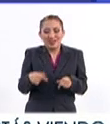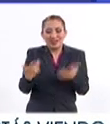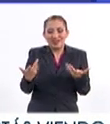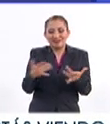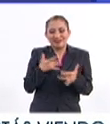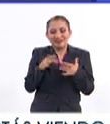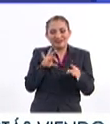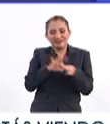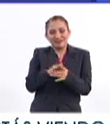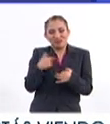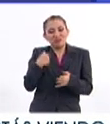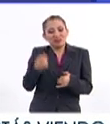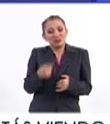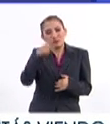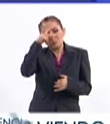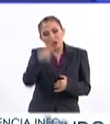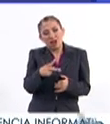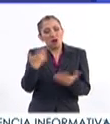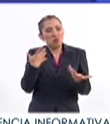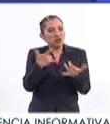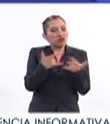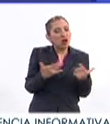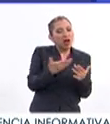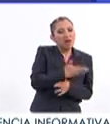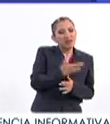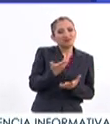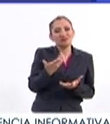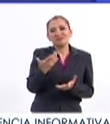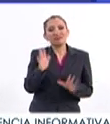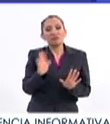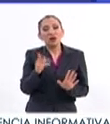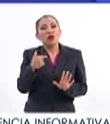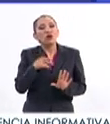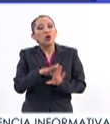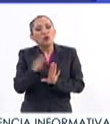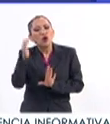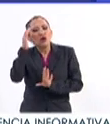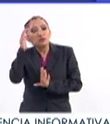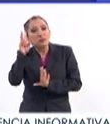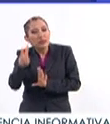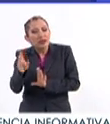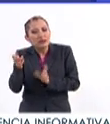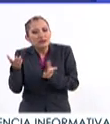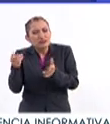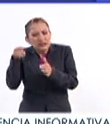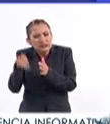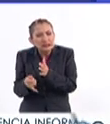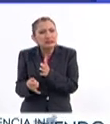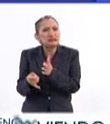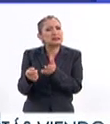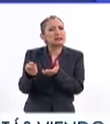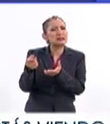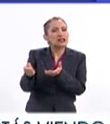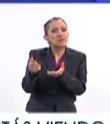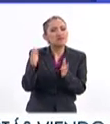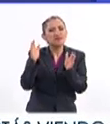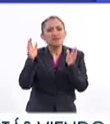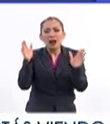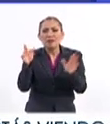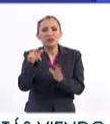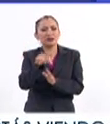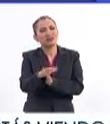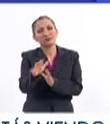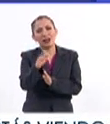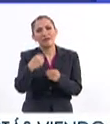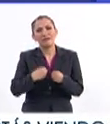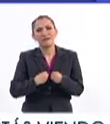nuestro sentido de identidad, nuestras raíces, nuestro sentido de pertenencia, sino conocer verdaderamente a fondo lo maravillosa